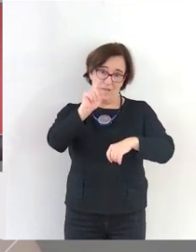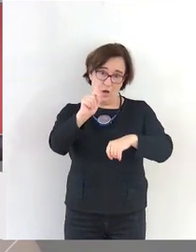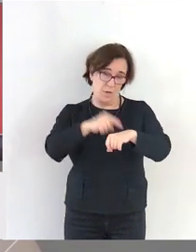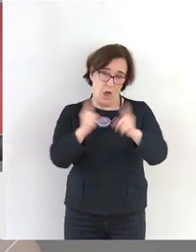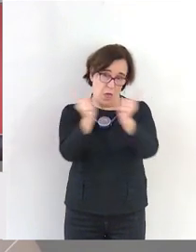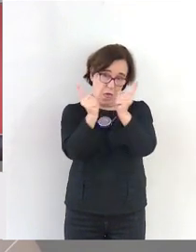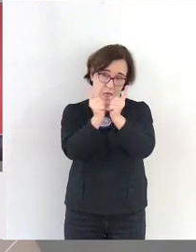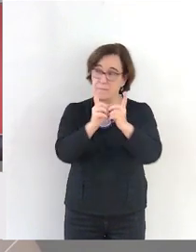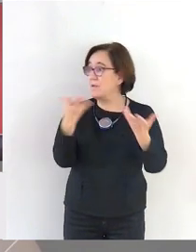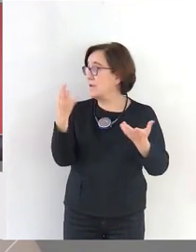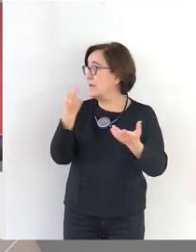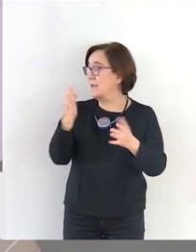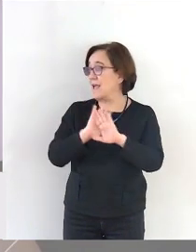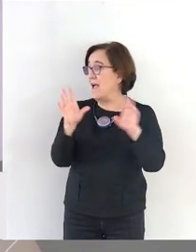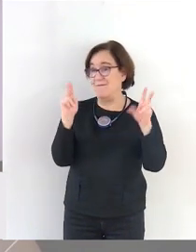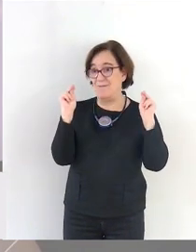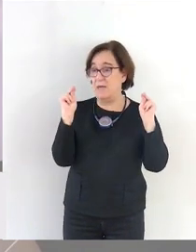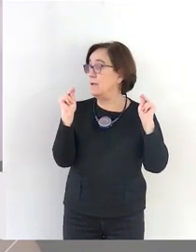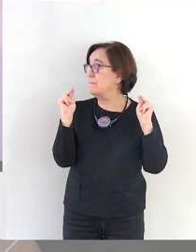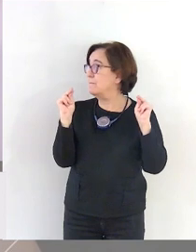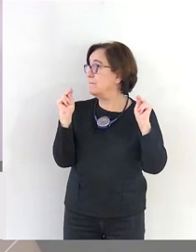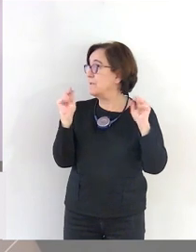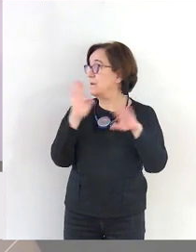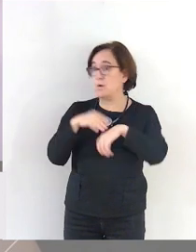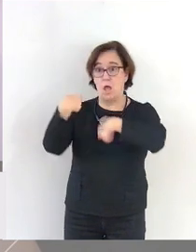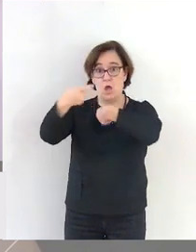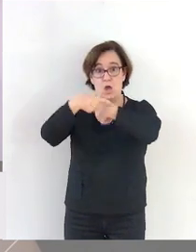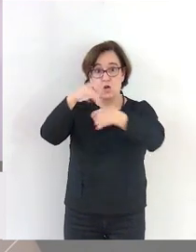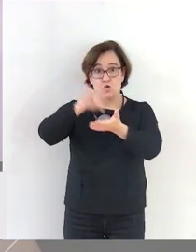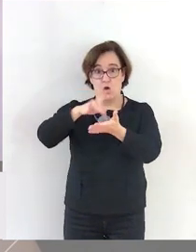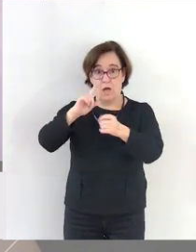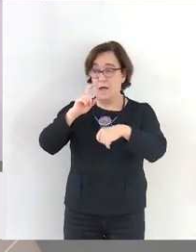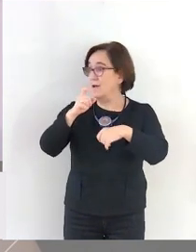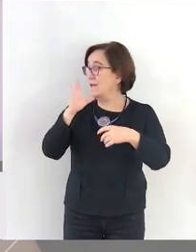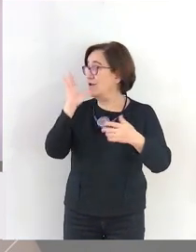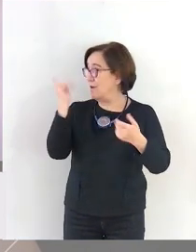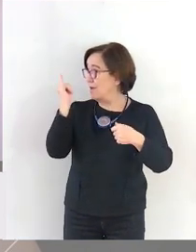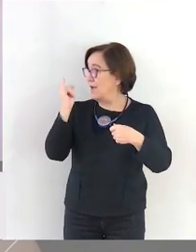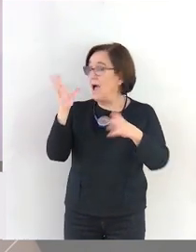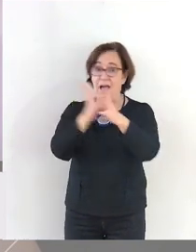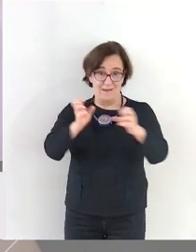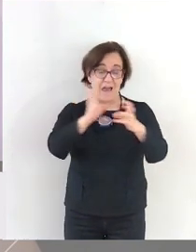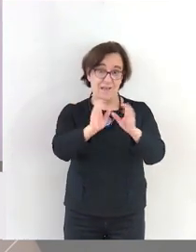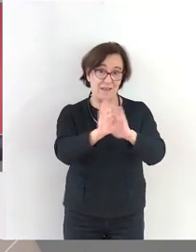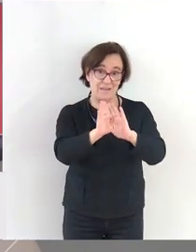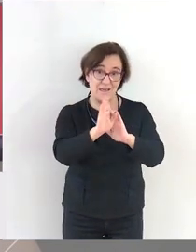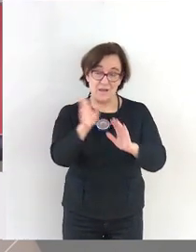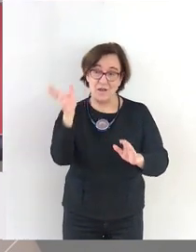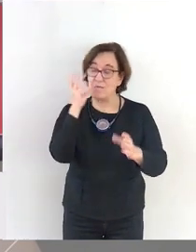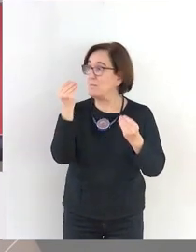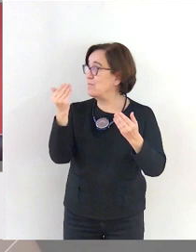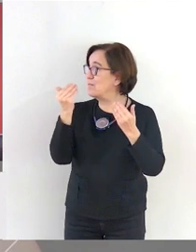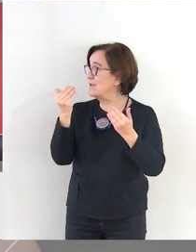minutos pero lo vamos a tener que dejar aquí ya porque ya es la hora no porque no tengamos ganas de seguir escuchando Muchas